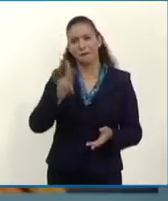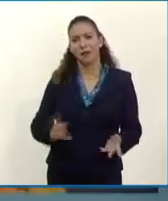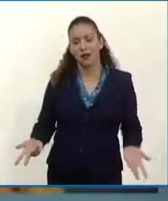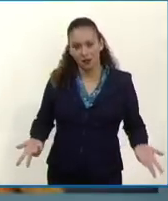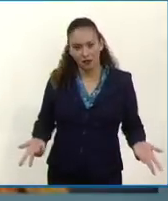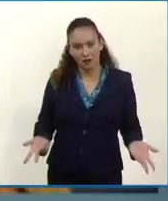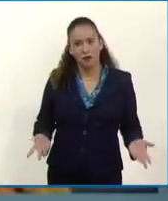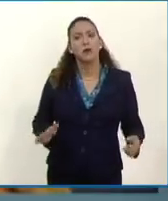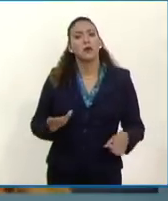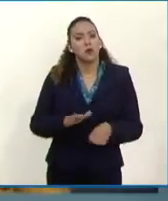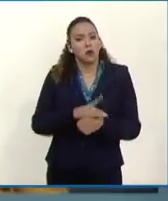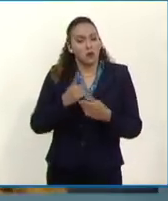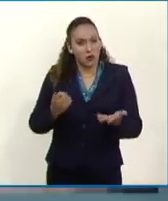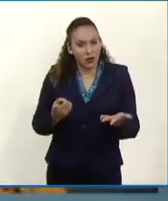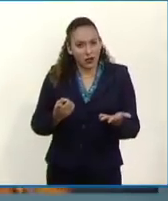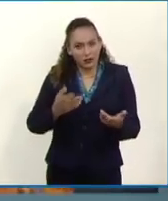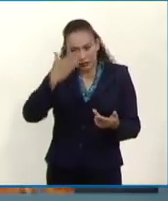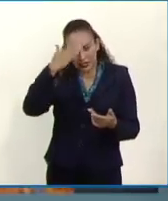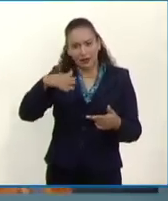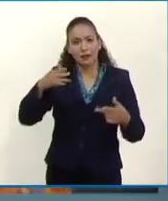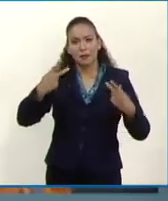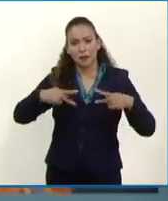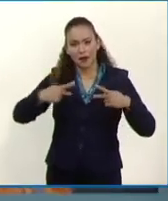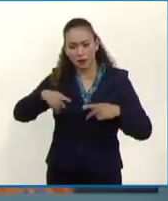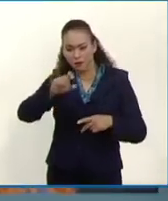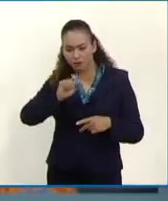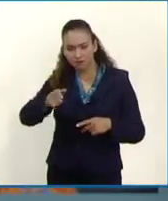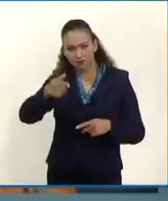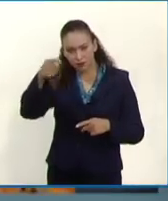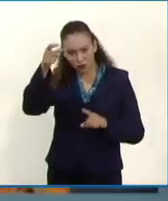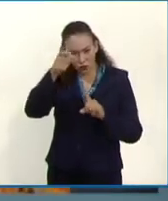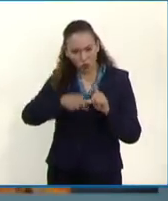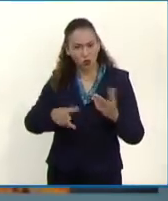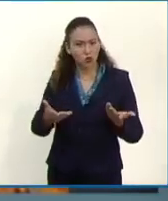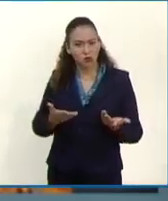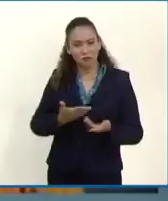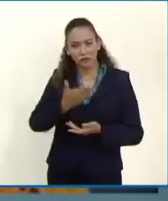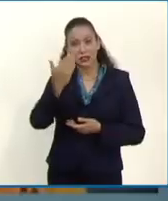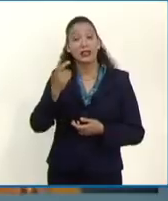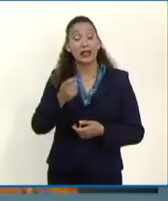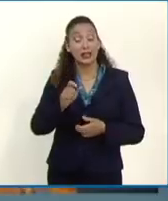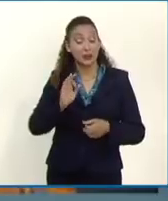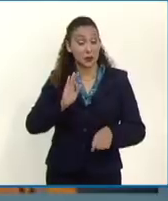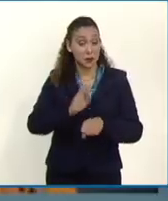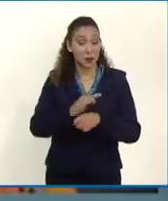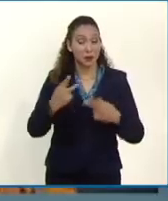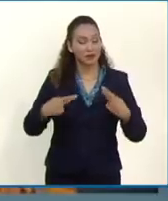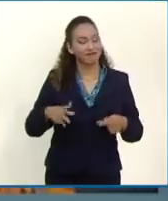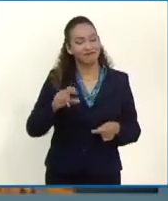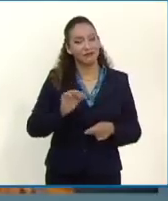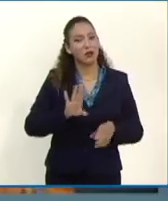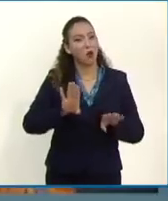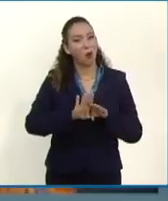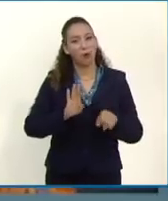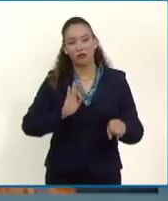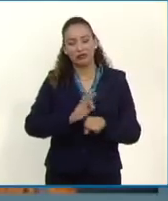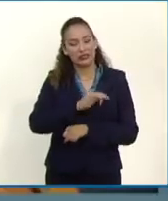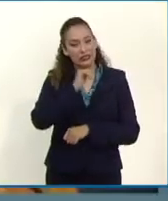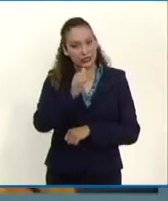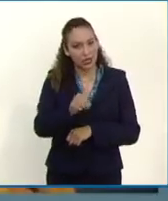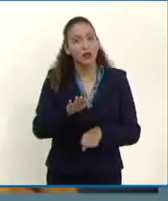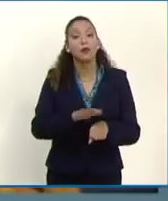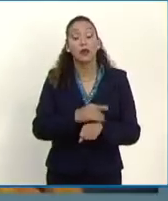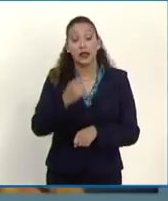y que eso, lejos de ayudar a la población, terminará desprotegiéndola con jueces y